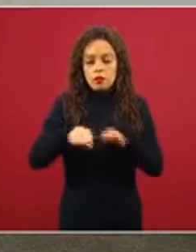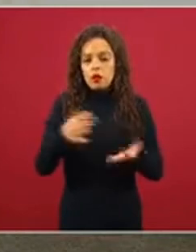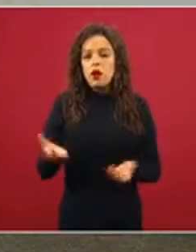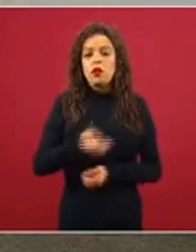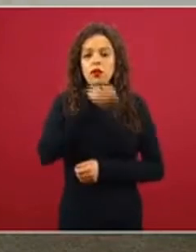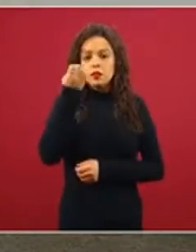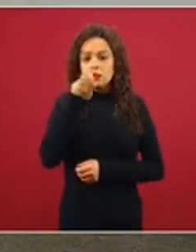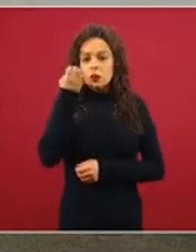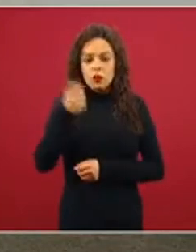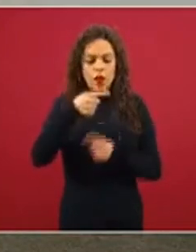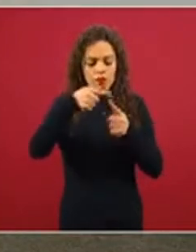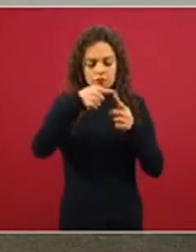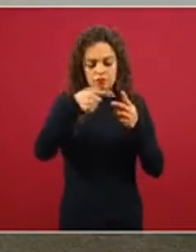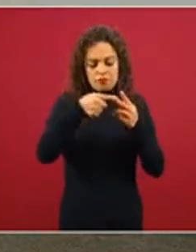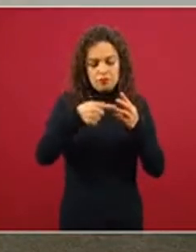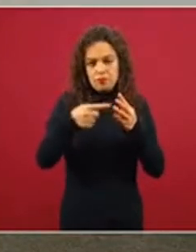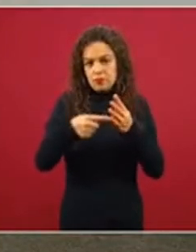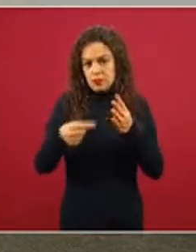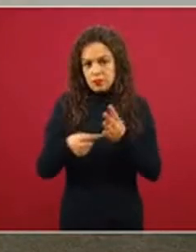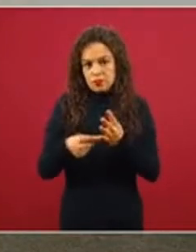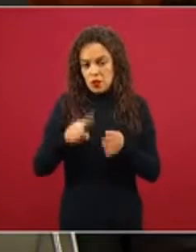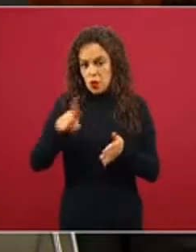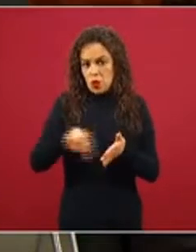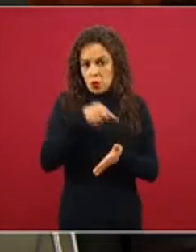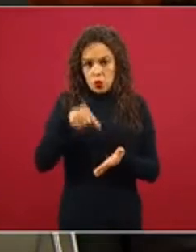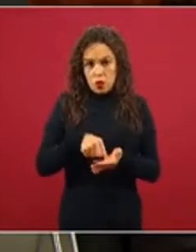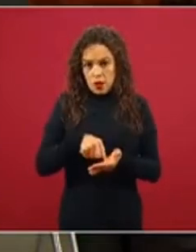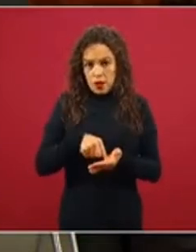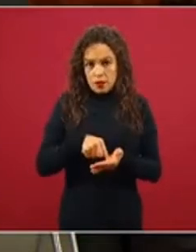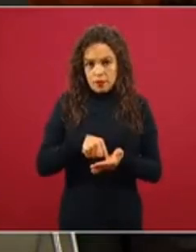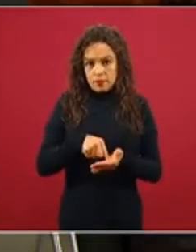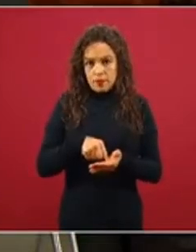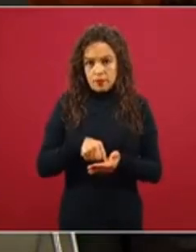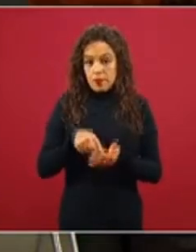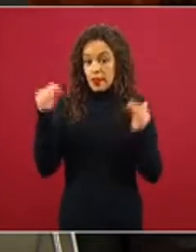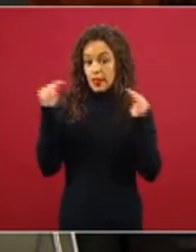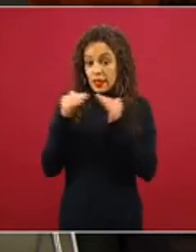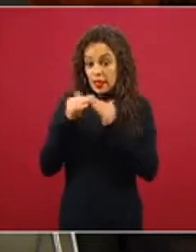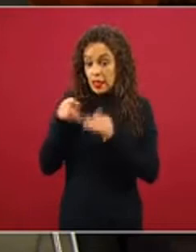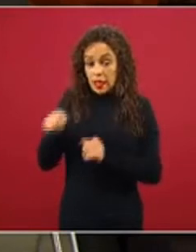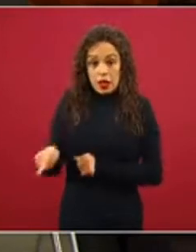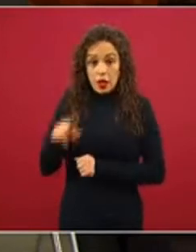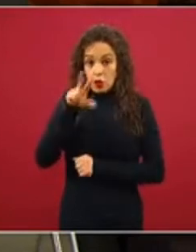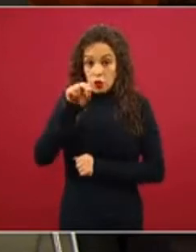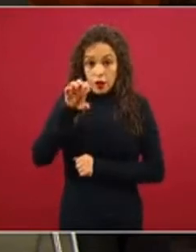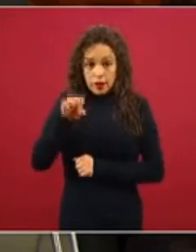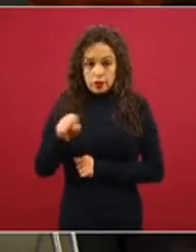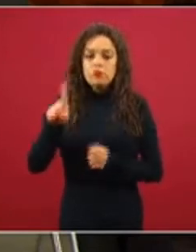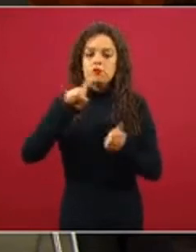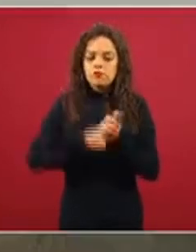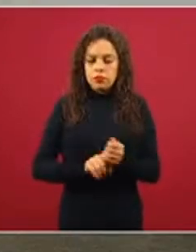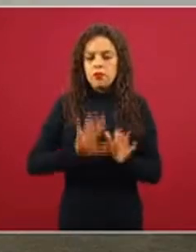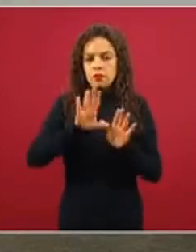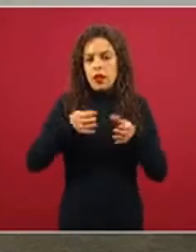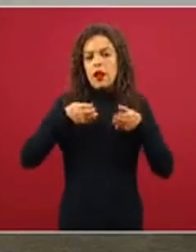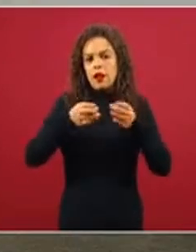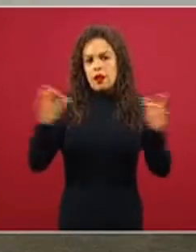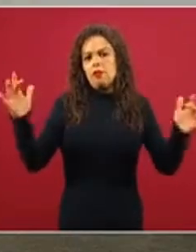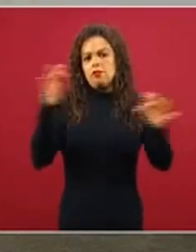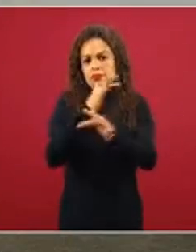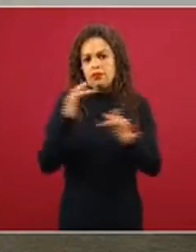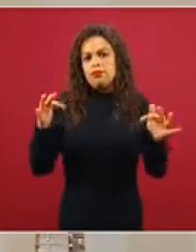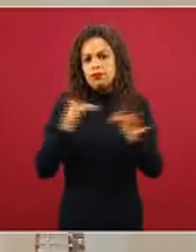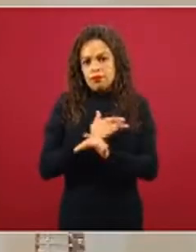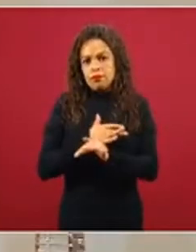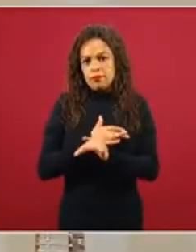decir, cualquier sitio que no es el espacio de vivienda generalmente, o el espacio donde uno está reservado en contacto